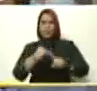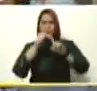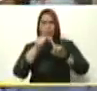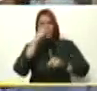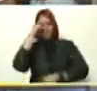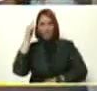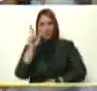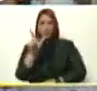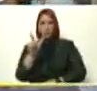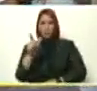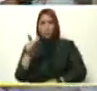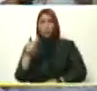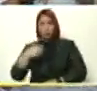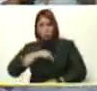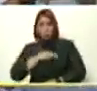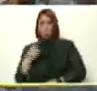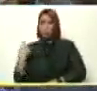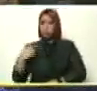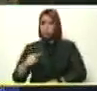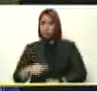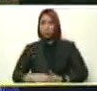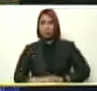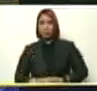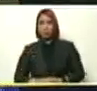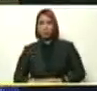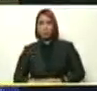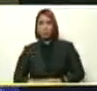y aquí lo tenemos,